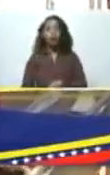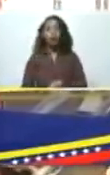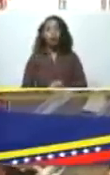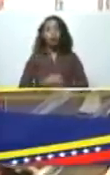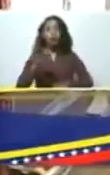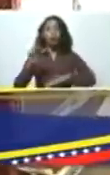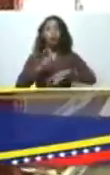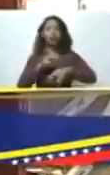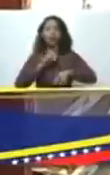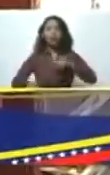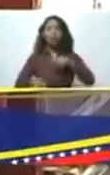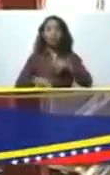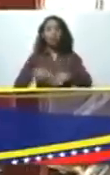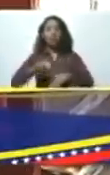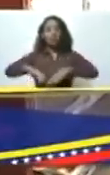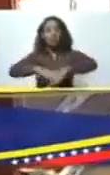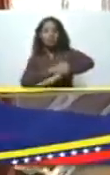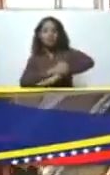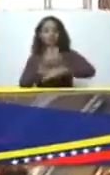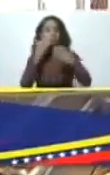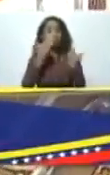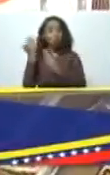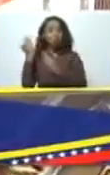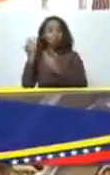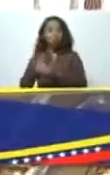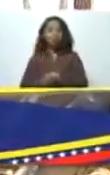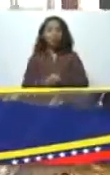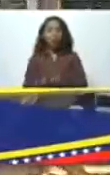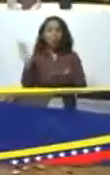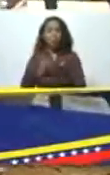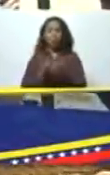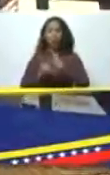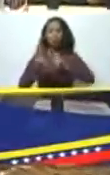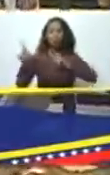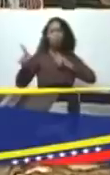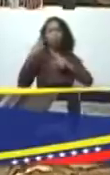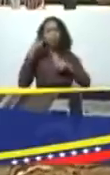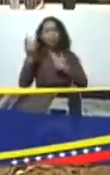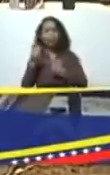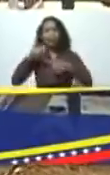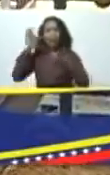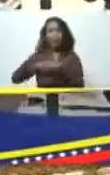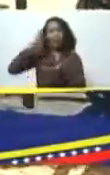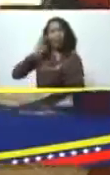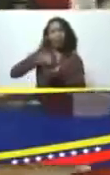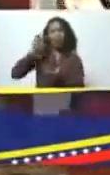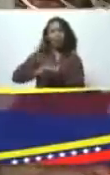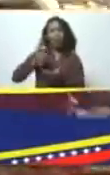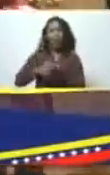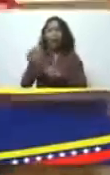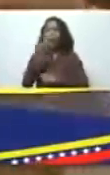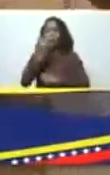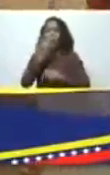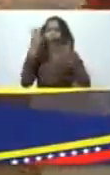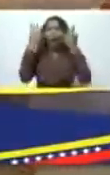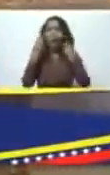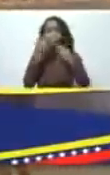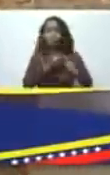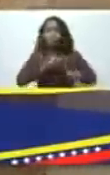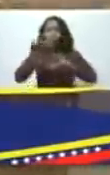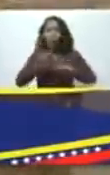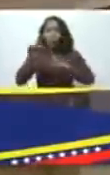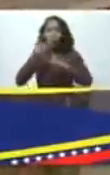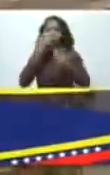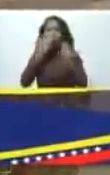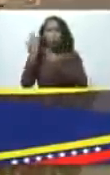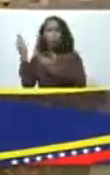¿vale? Mira, este se quitó las botas. Las puso allá y mira. Ah. Mire, le está echando comida a los animales.